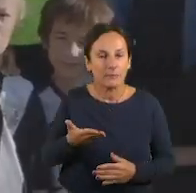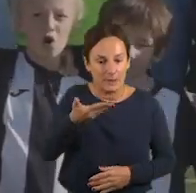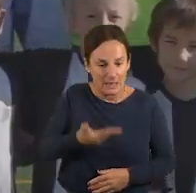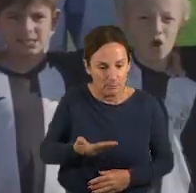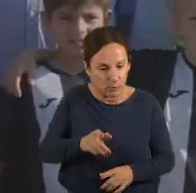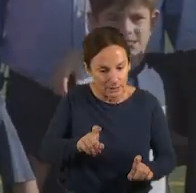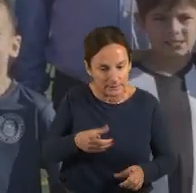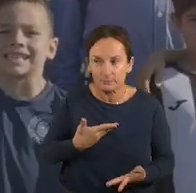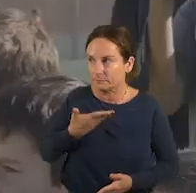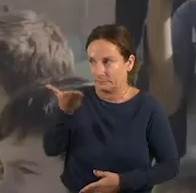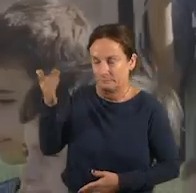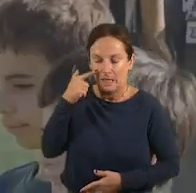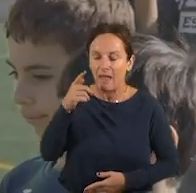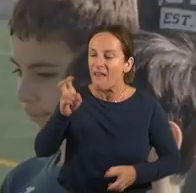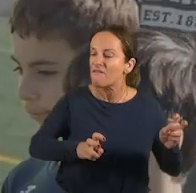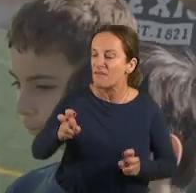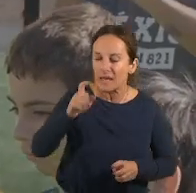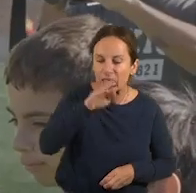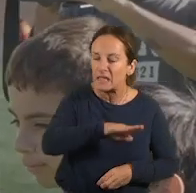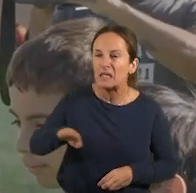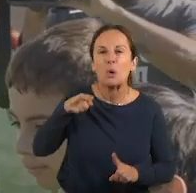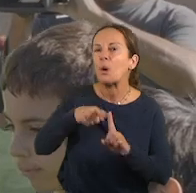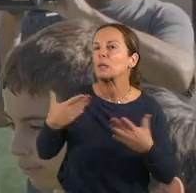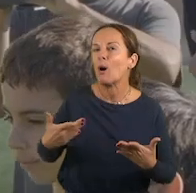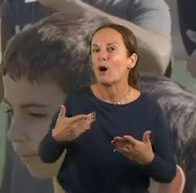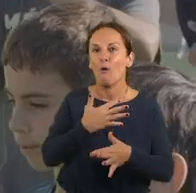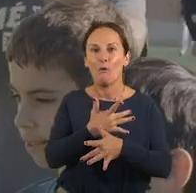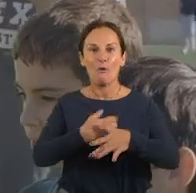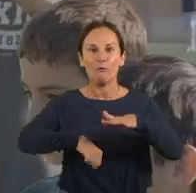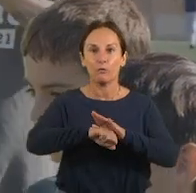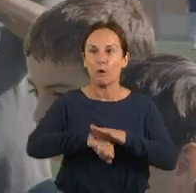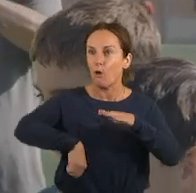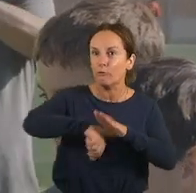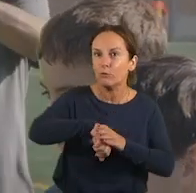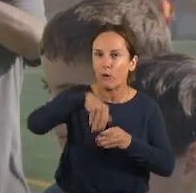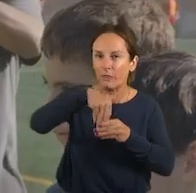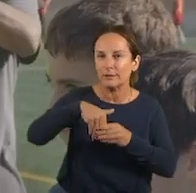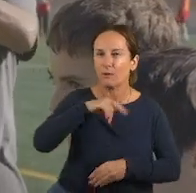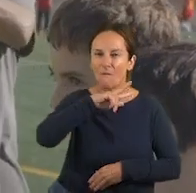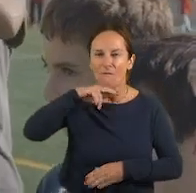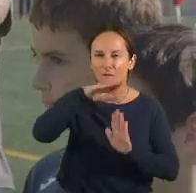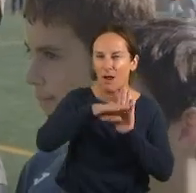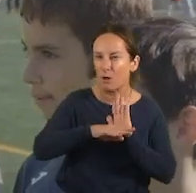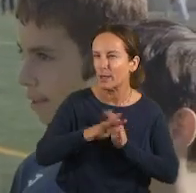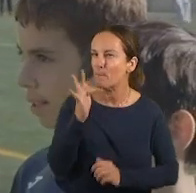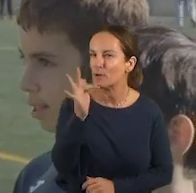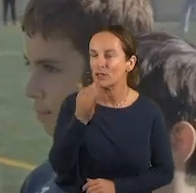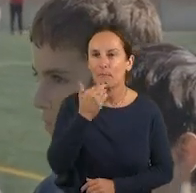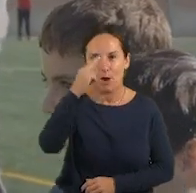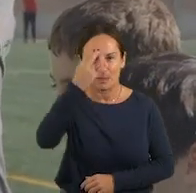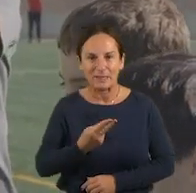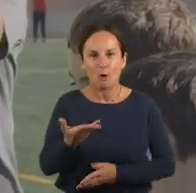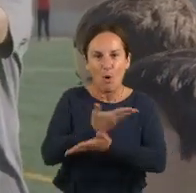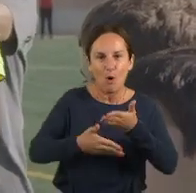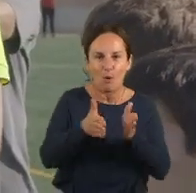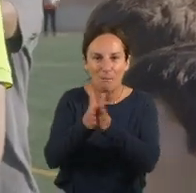queremos recalcar que los niños vienen aquí a jugar a fútbol, que el fútbol tiene valores súper positivos, como puede ser el respeto, como puede ser